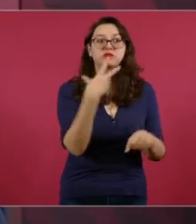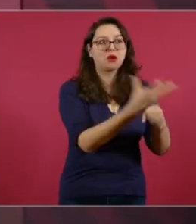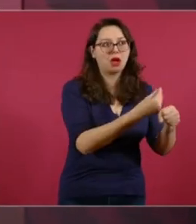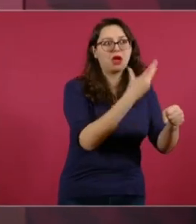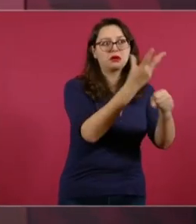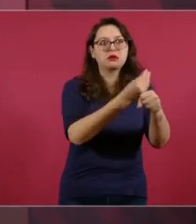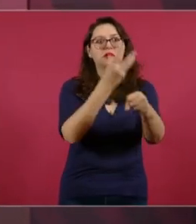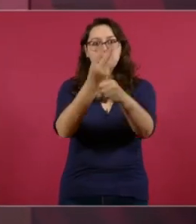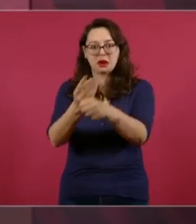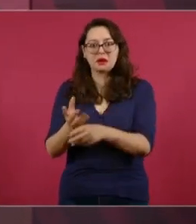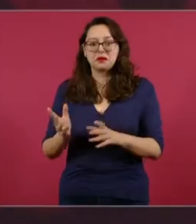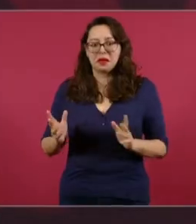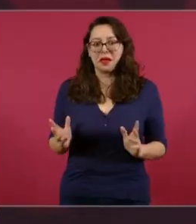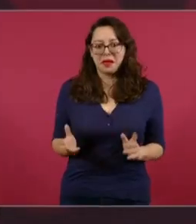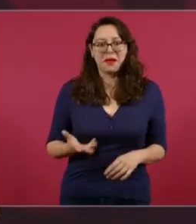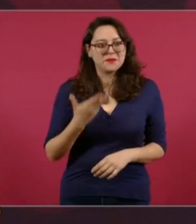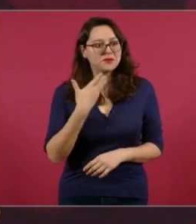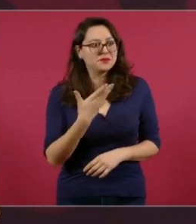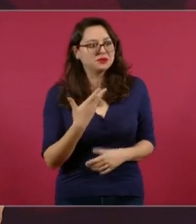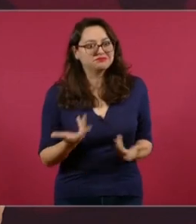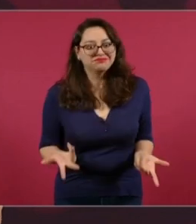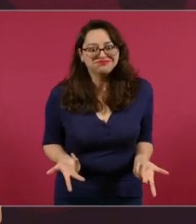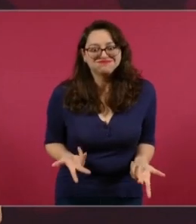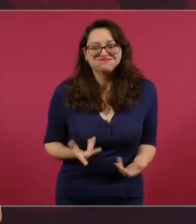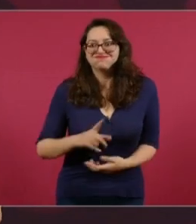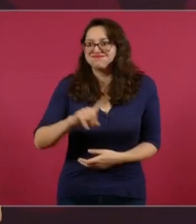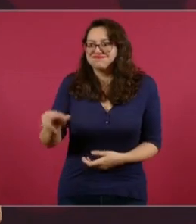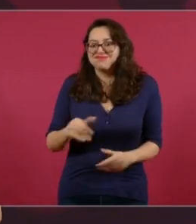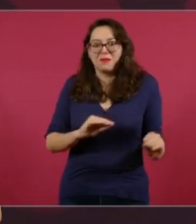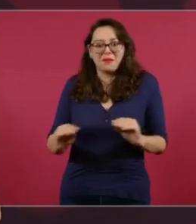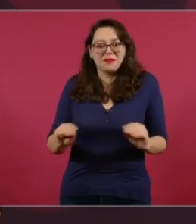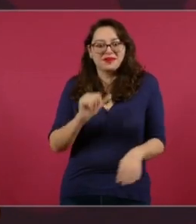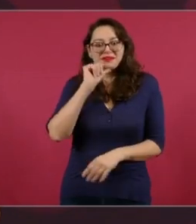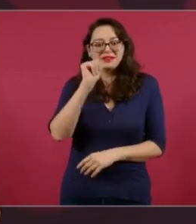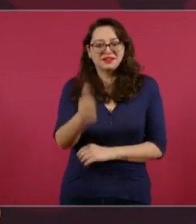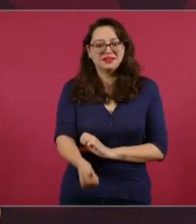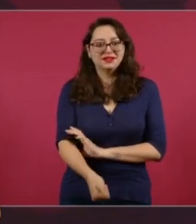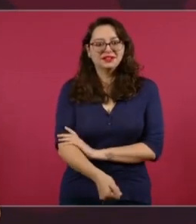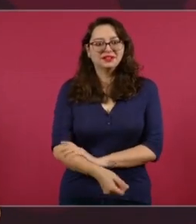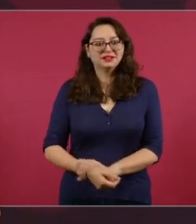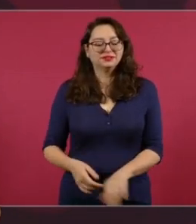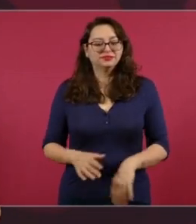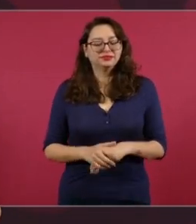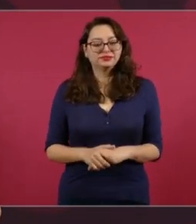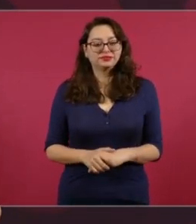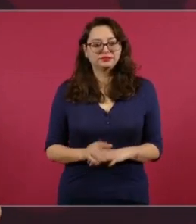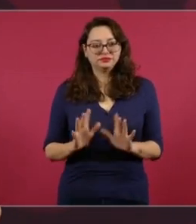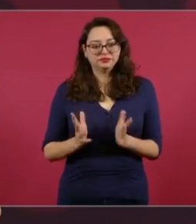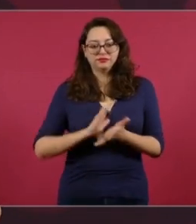Todavía se les entregaba la concesión y un subsidio.